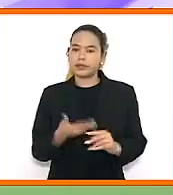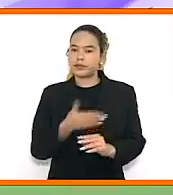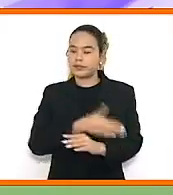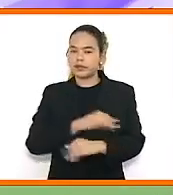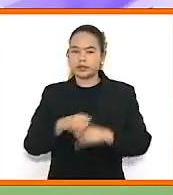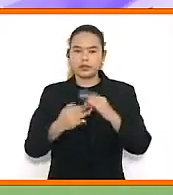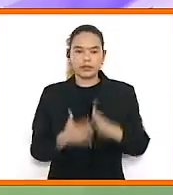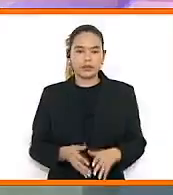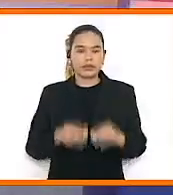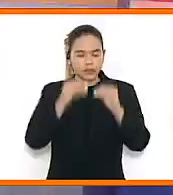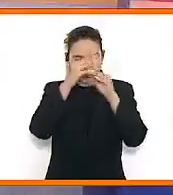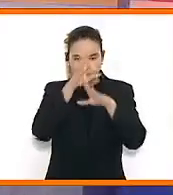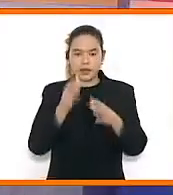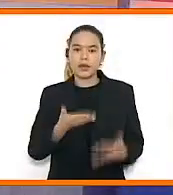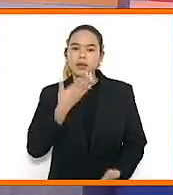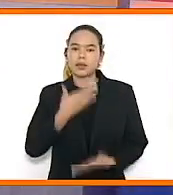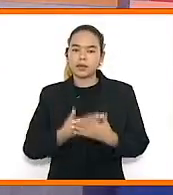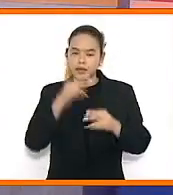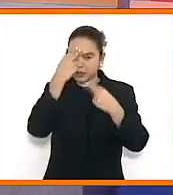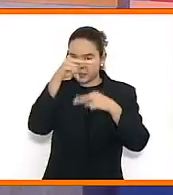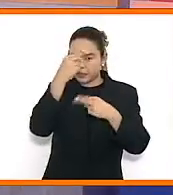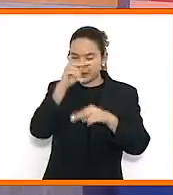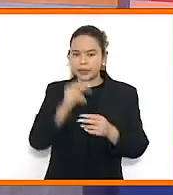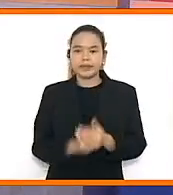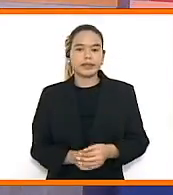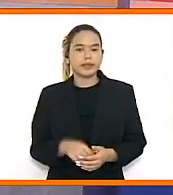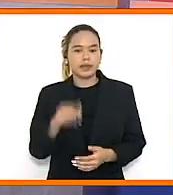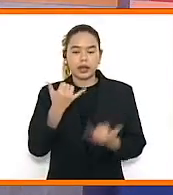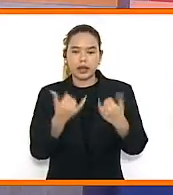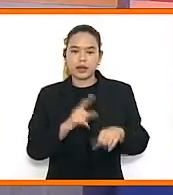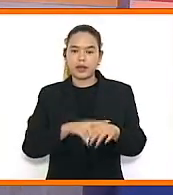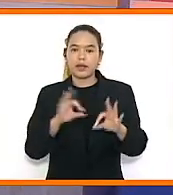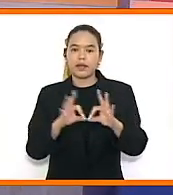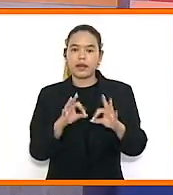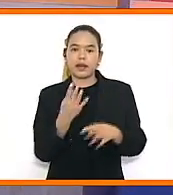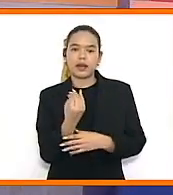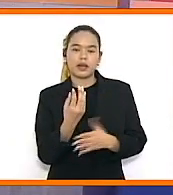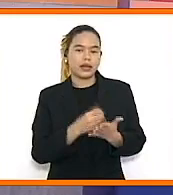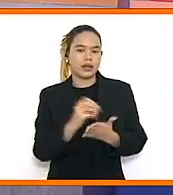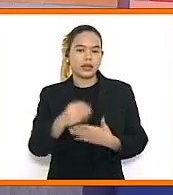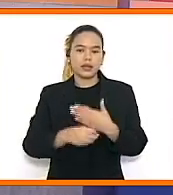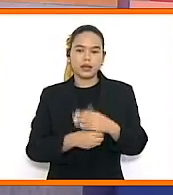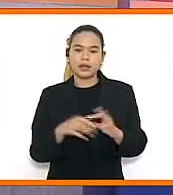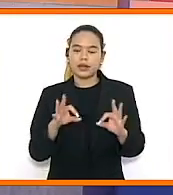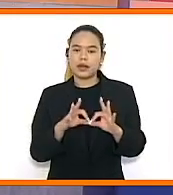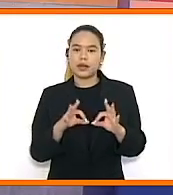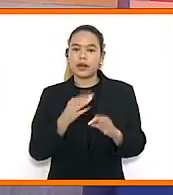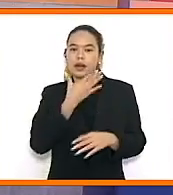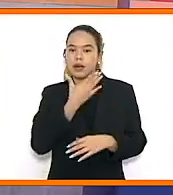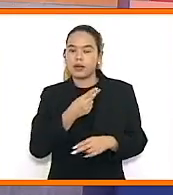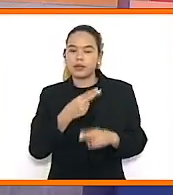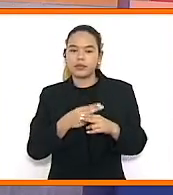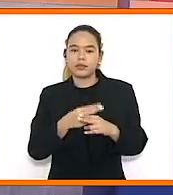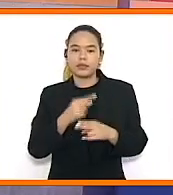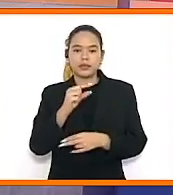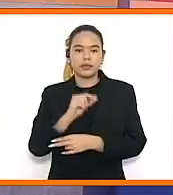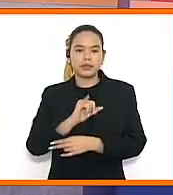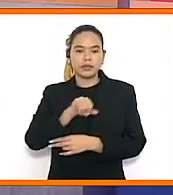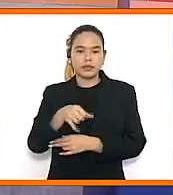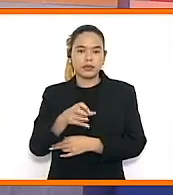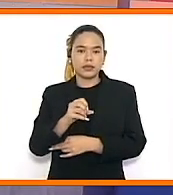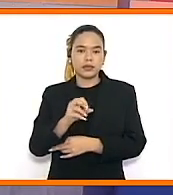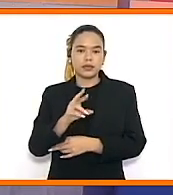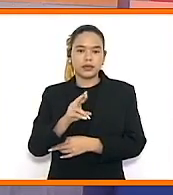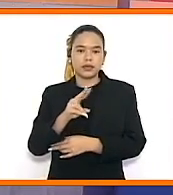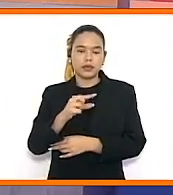querido jugador, te tenemos gratas noticias. Y es que este 14 de octubre te traemos a nuestro embajador de marca, Jorge